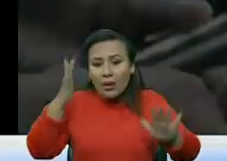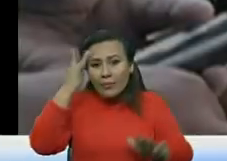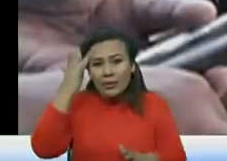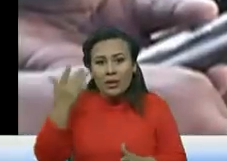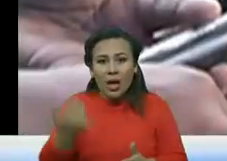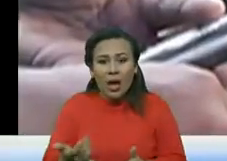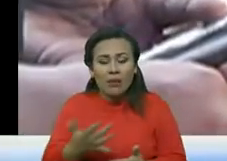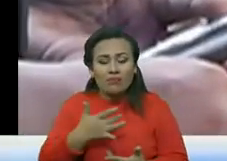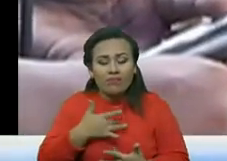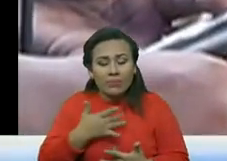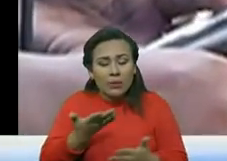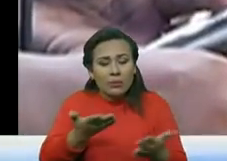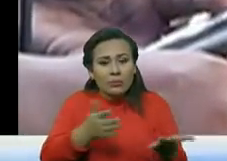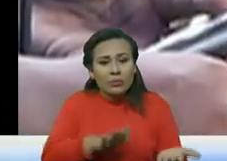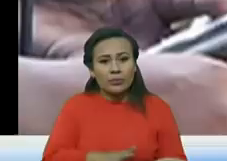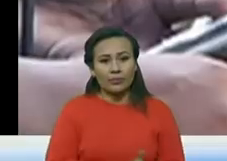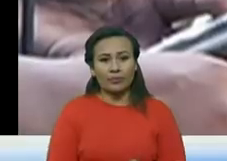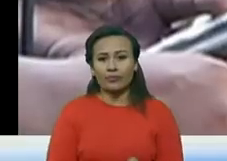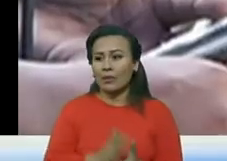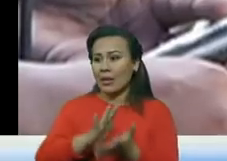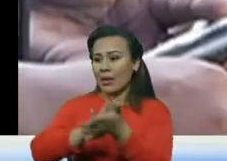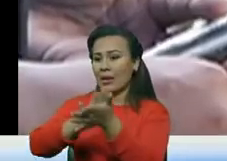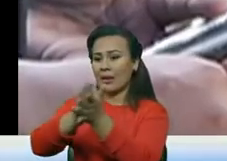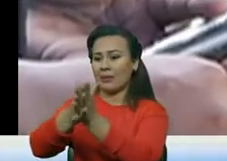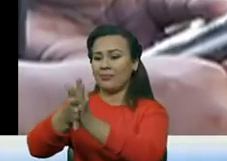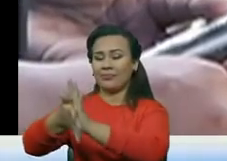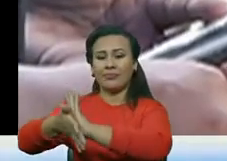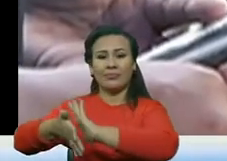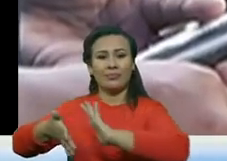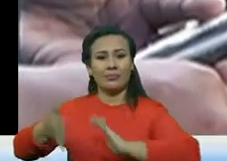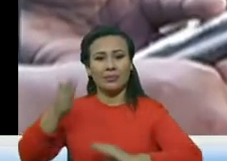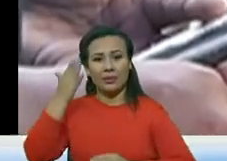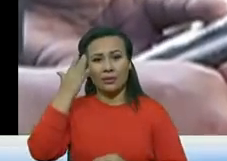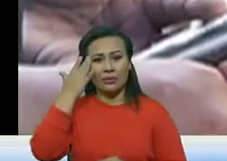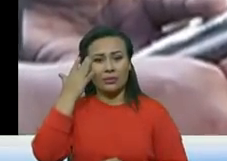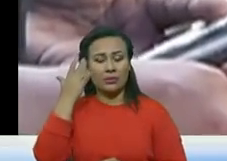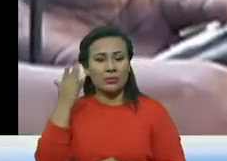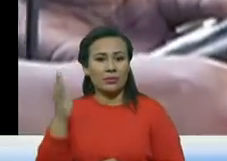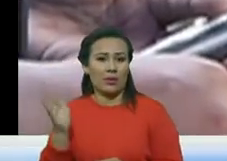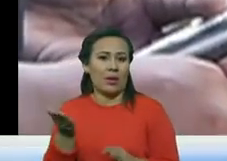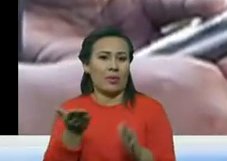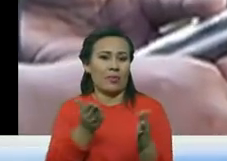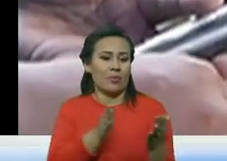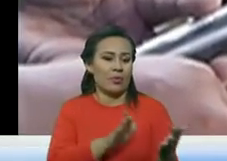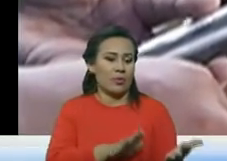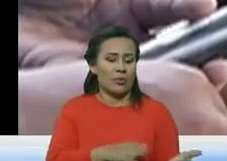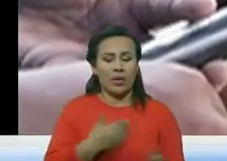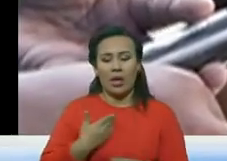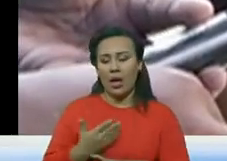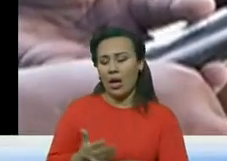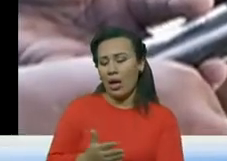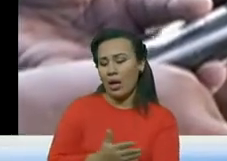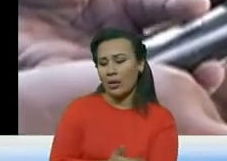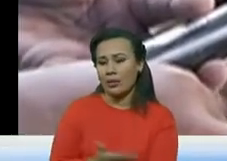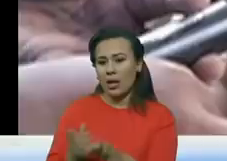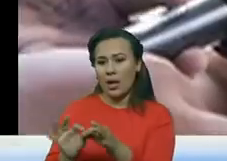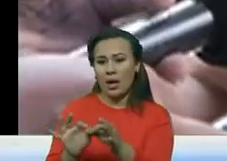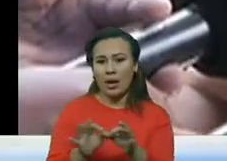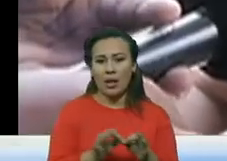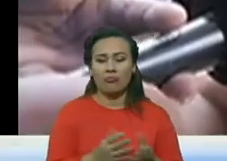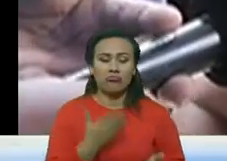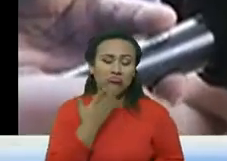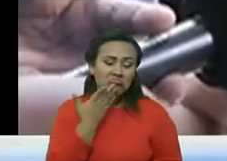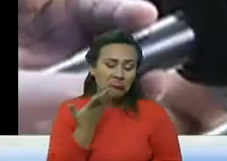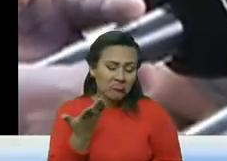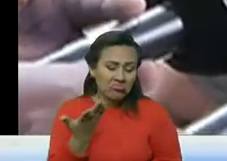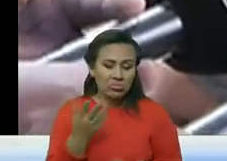fresco. Lamentablemente nadie sabía, nadie supo de esto que iba a acontecer, porque si hubiéramos sabido, hubiéramos estado preparados. En cierta forma